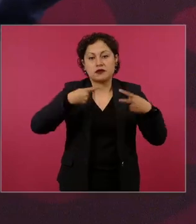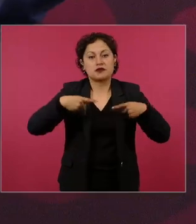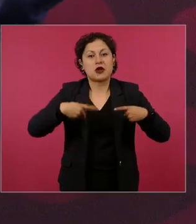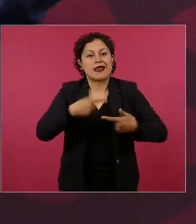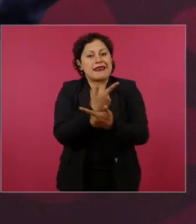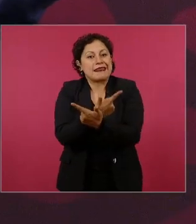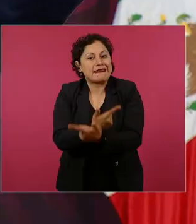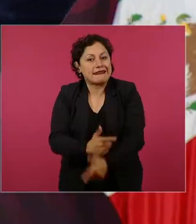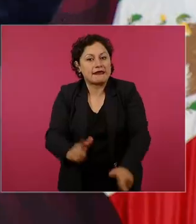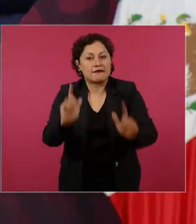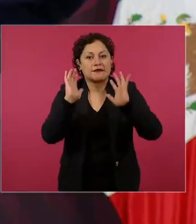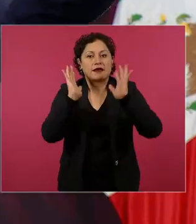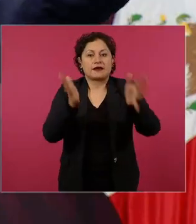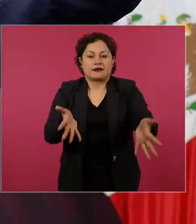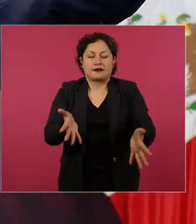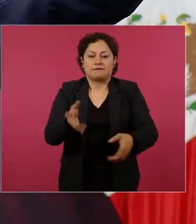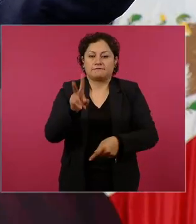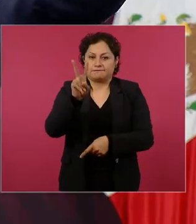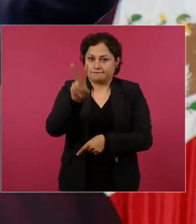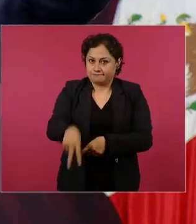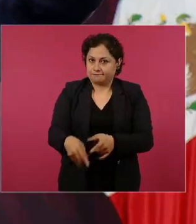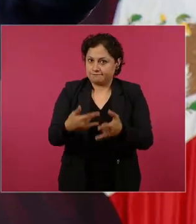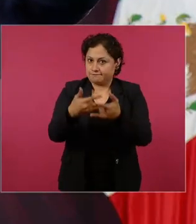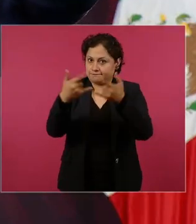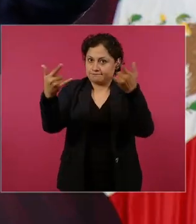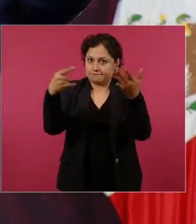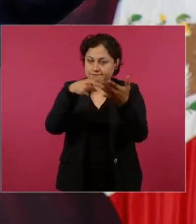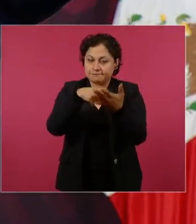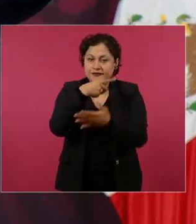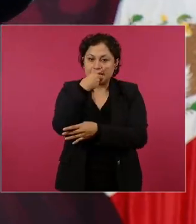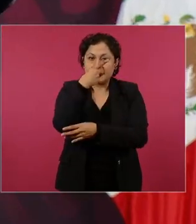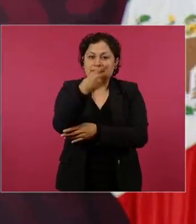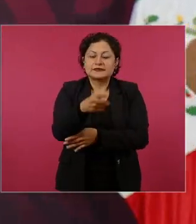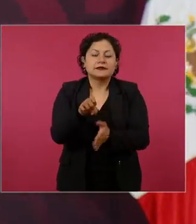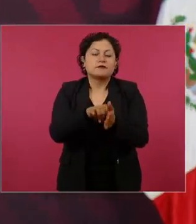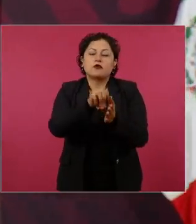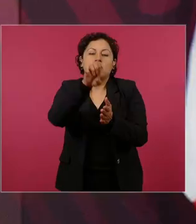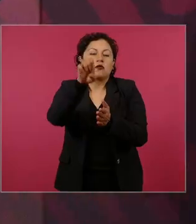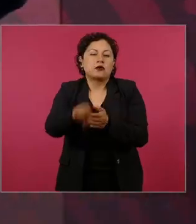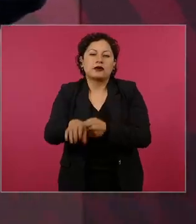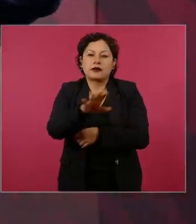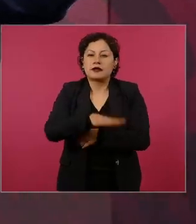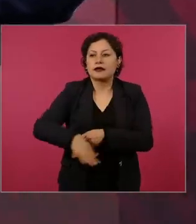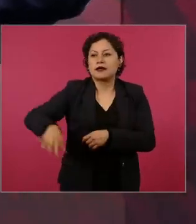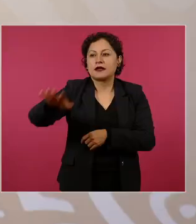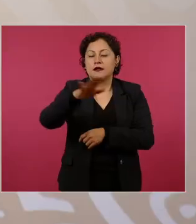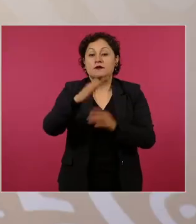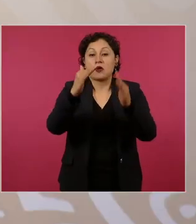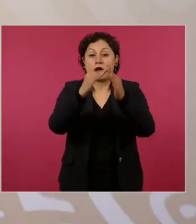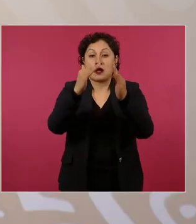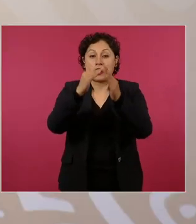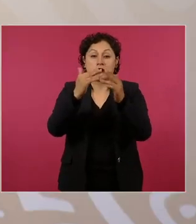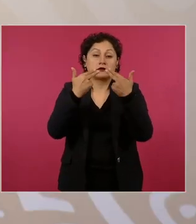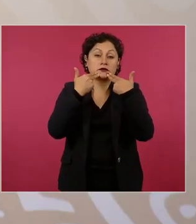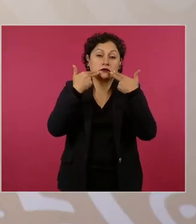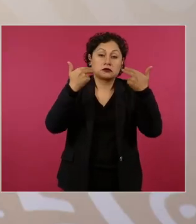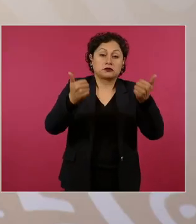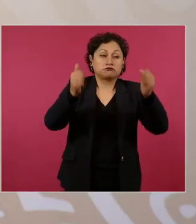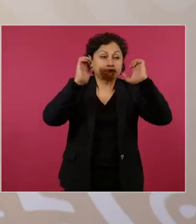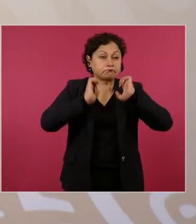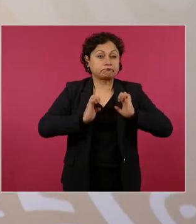antiguos que cuando llegaban los revolucionarios a las haciendas a decirle a los peones que ya eran libres,